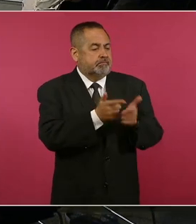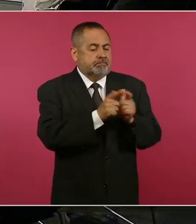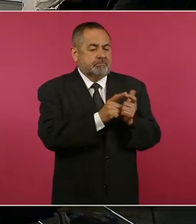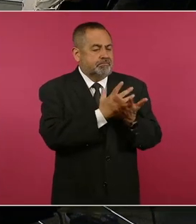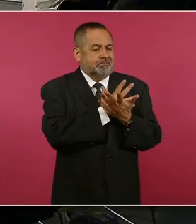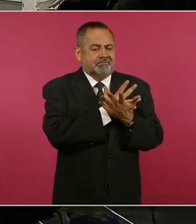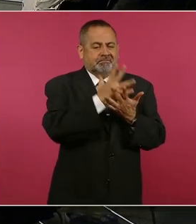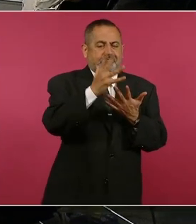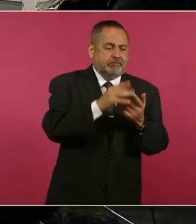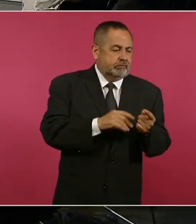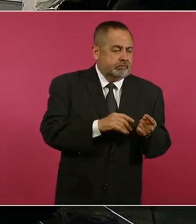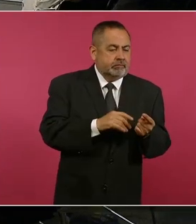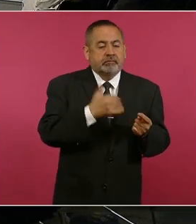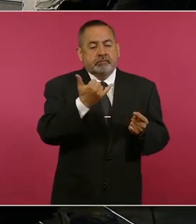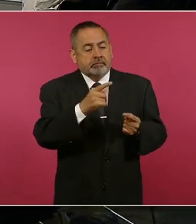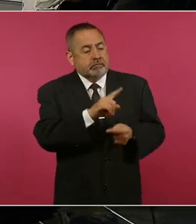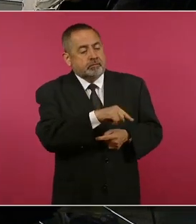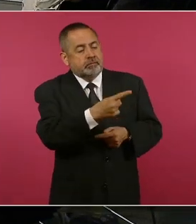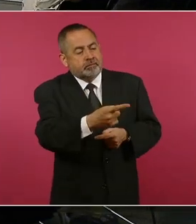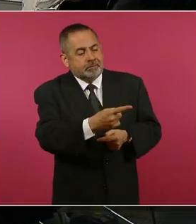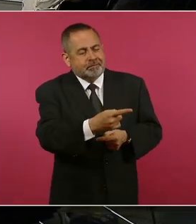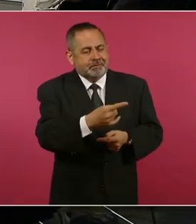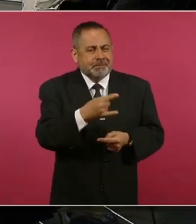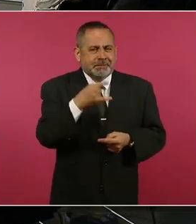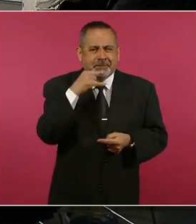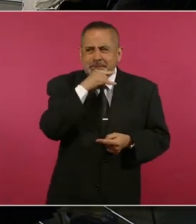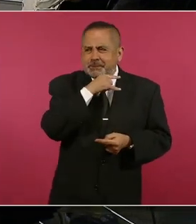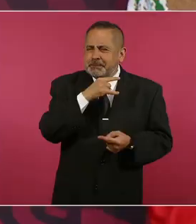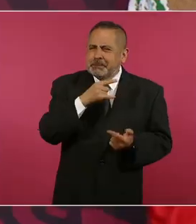pues yo no diría hipócrita, pero sí